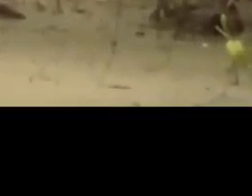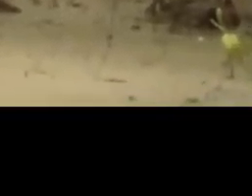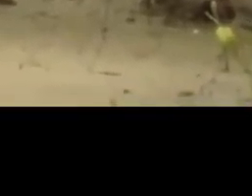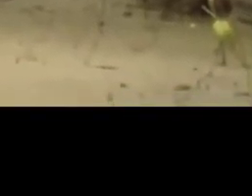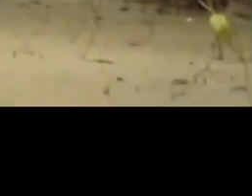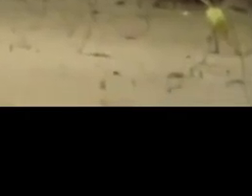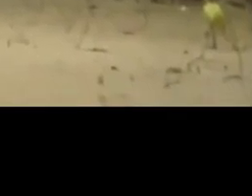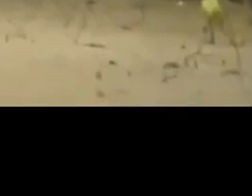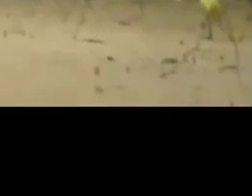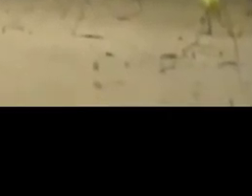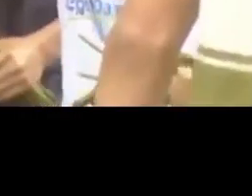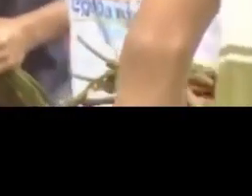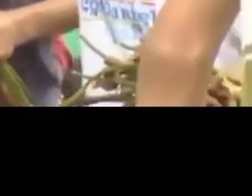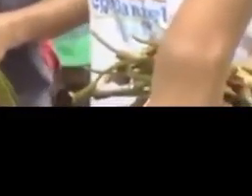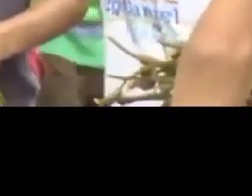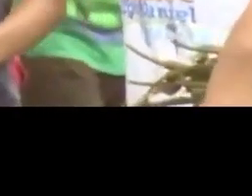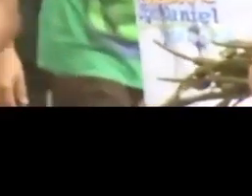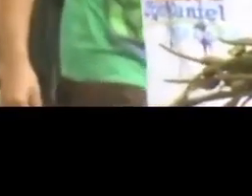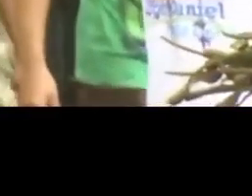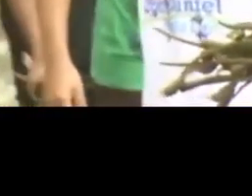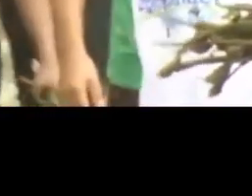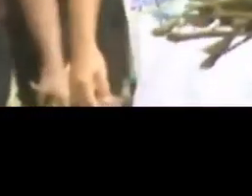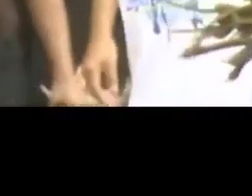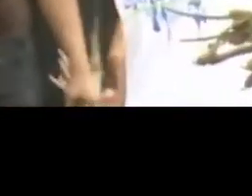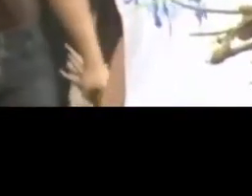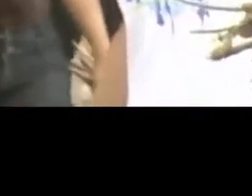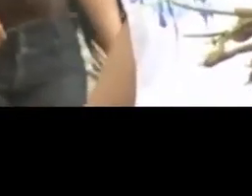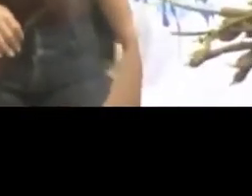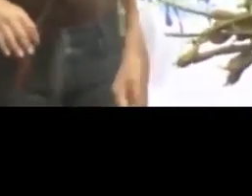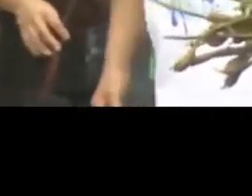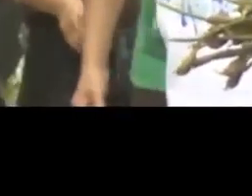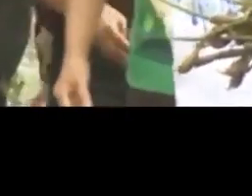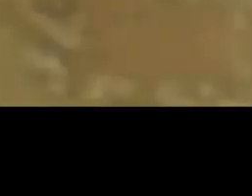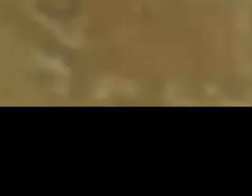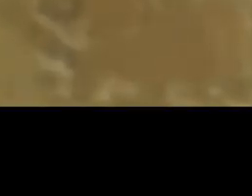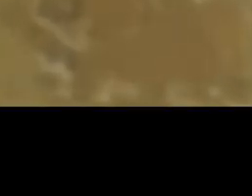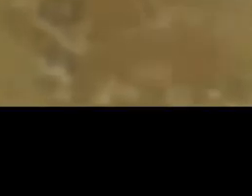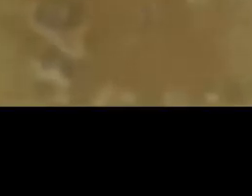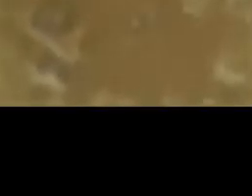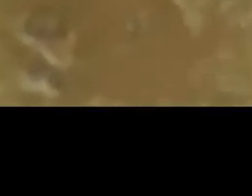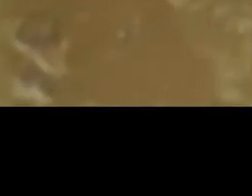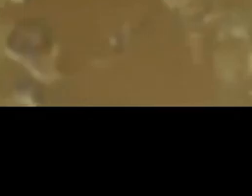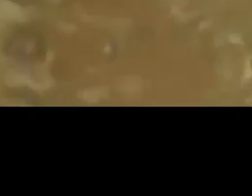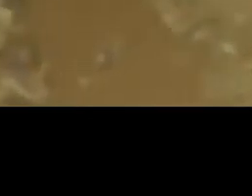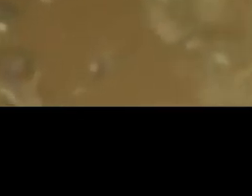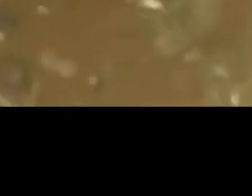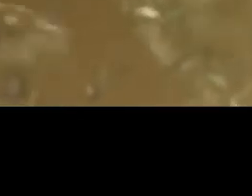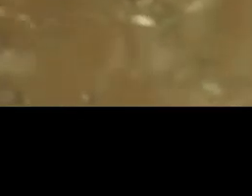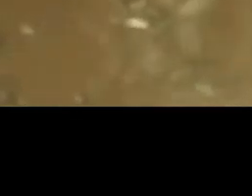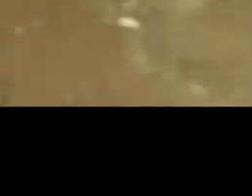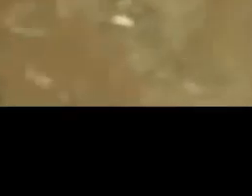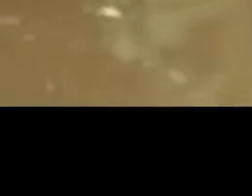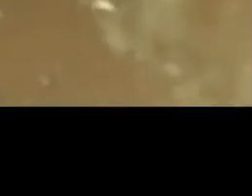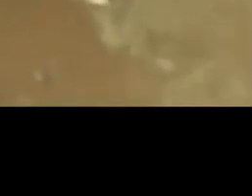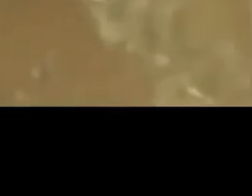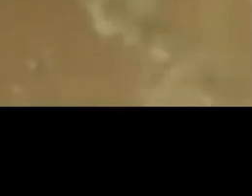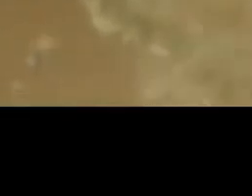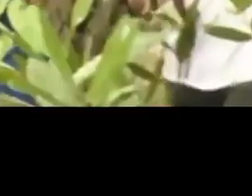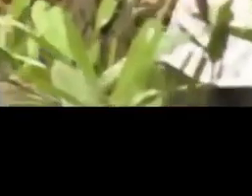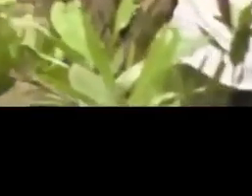La protección del medio ambiente es por el bien de todos. Contribuyamos a la conservación de nuestra flora y fauna. Evitemos la